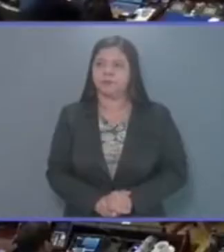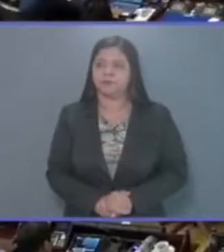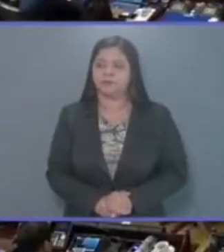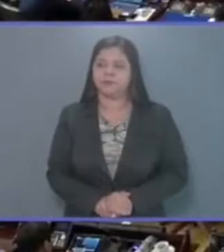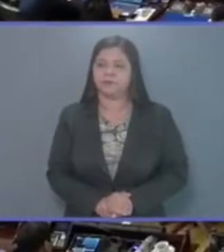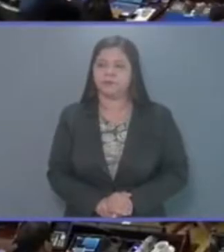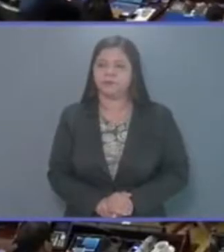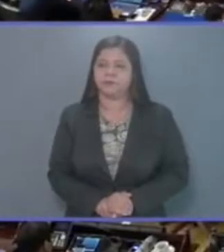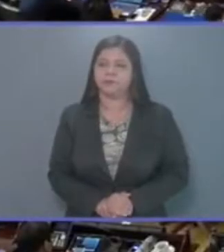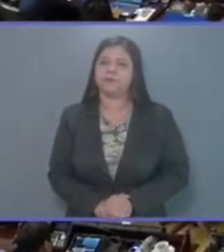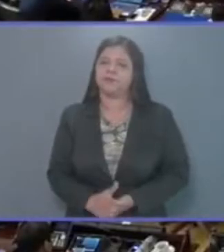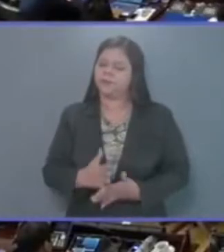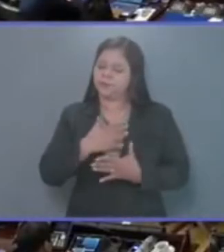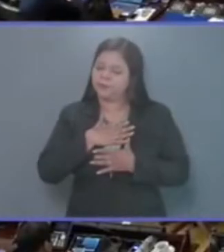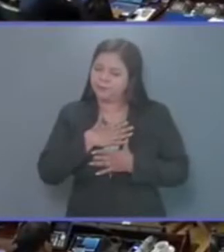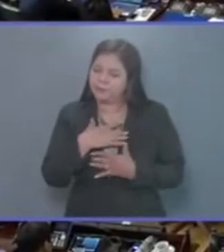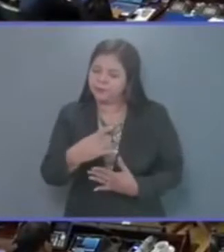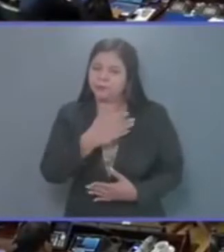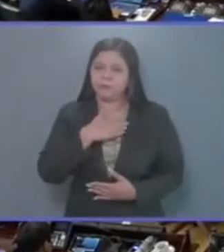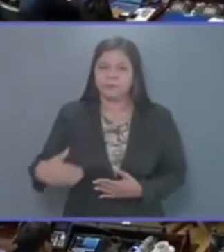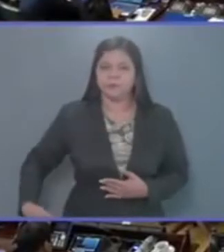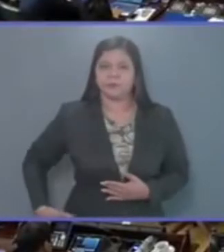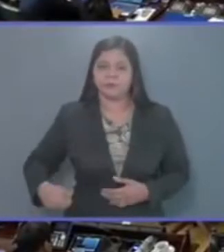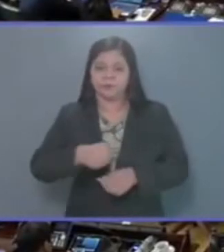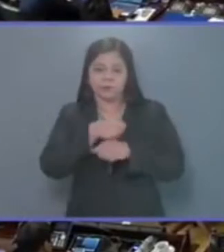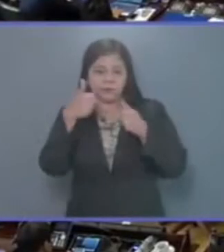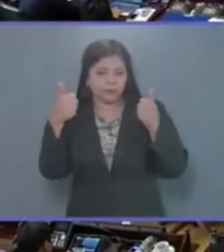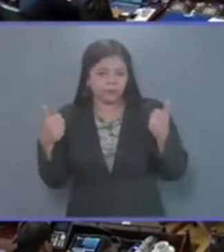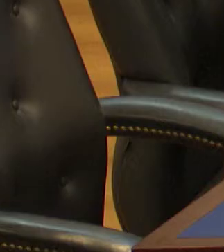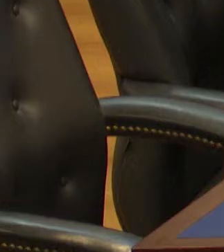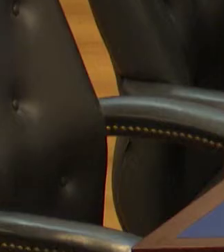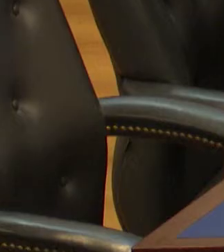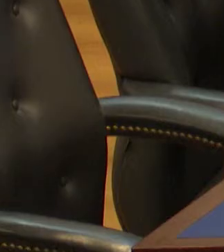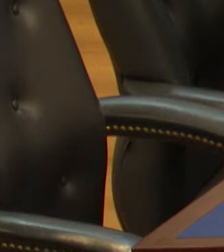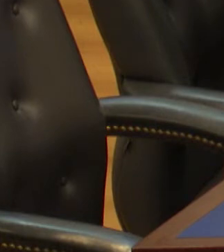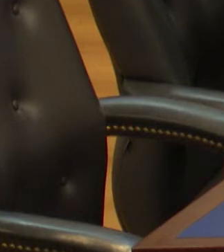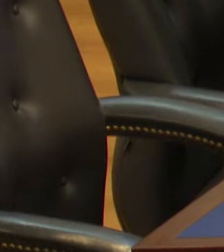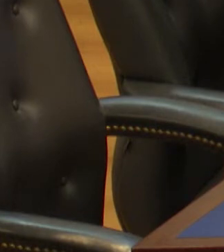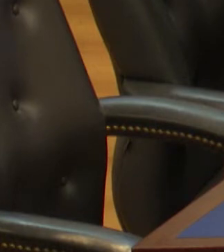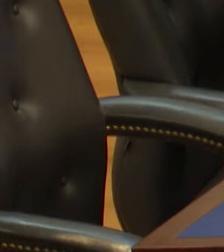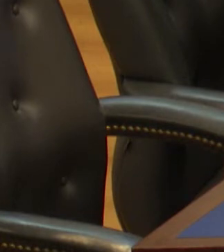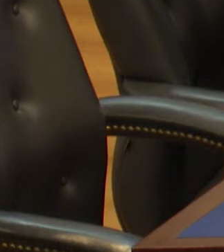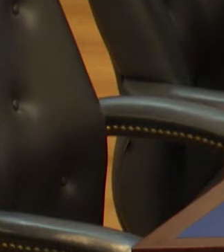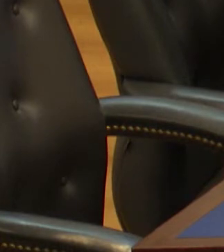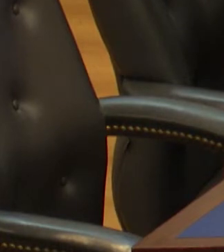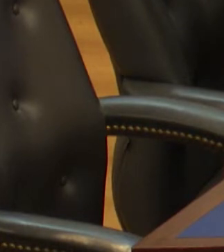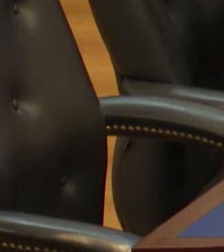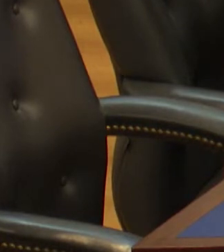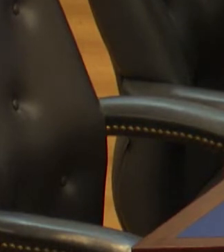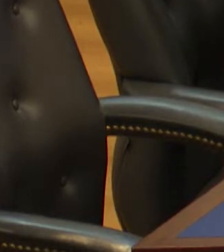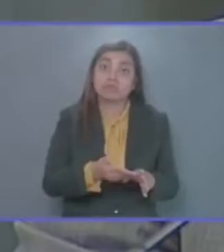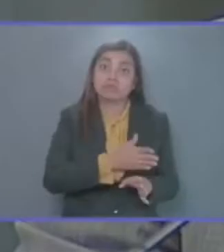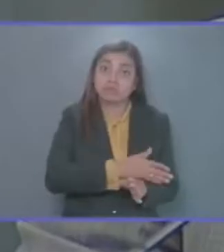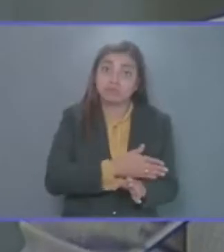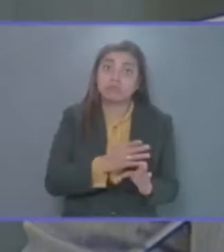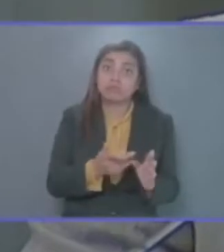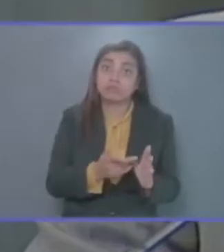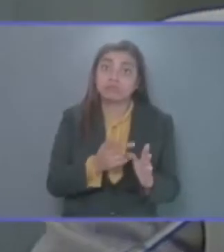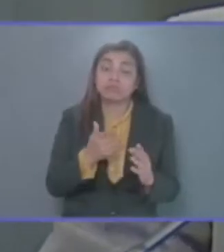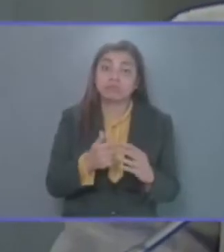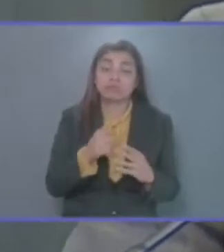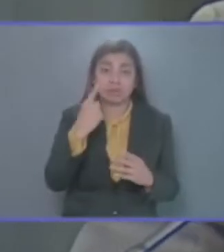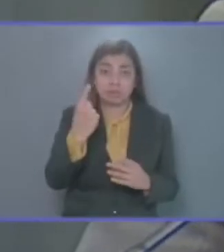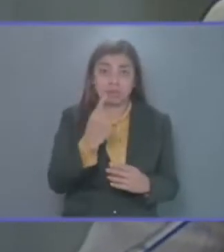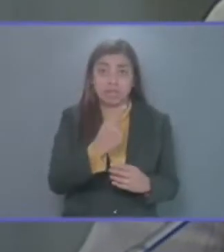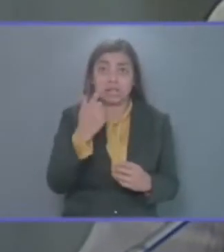regalo. Con mucho gusto, presidente. Sin embargo, esta propuesta no fue apoyada por distintas fracciones legislativas. Los gestores